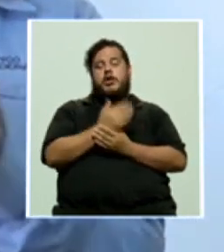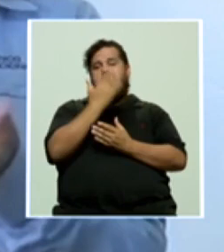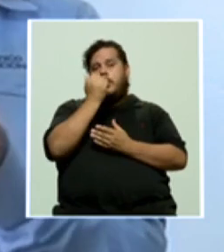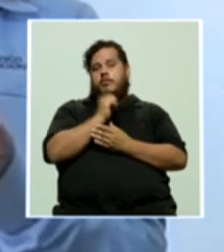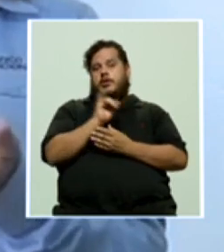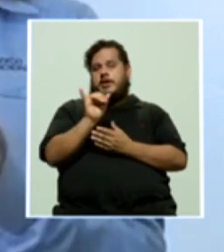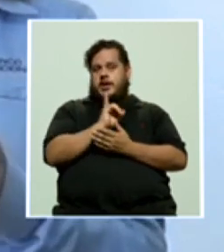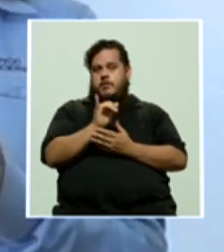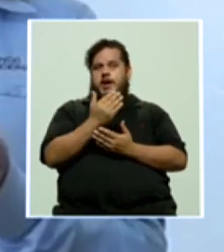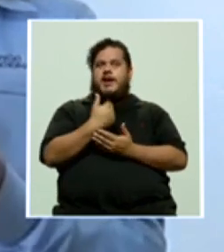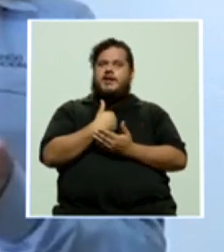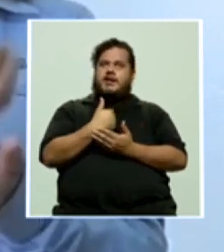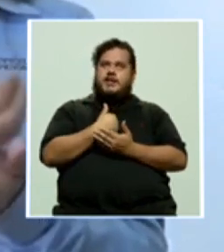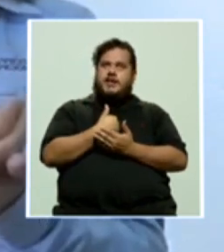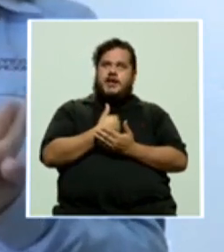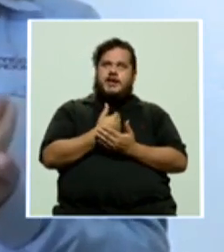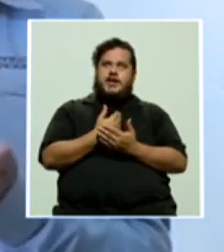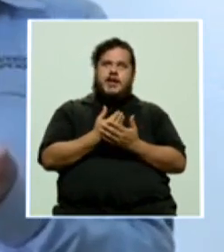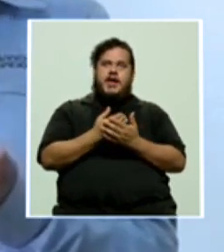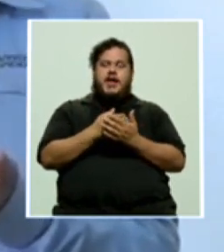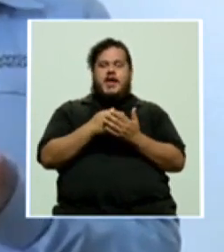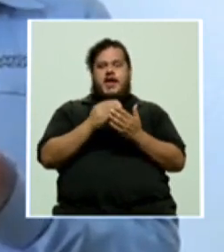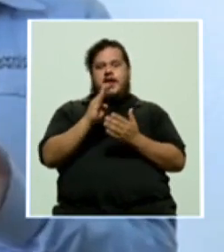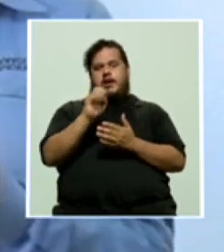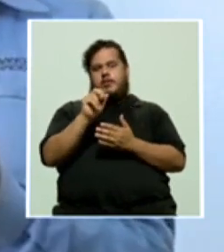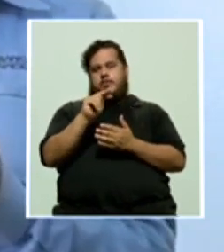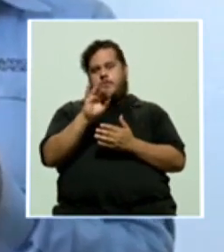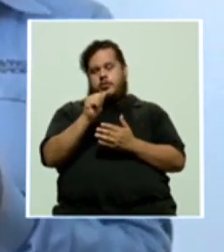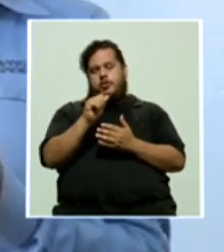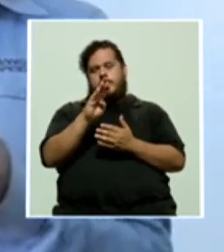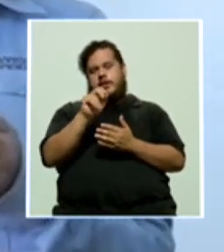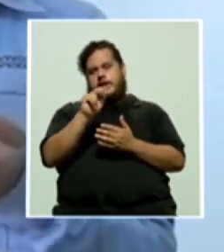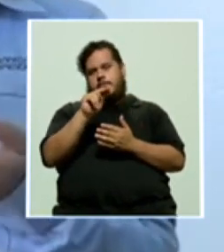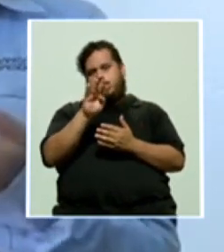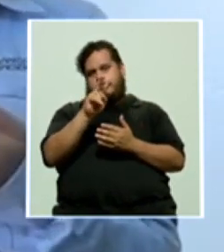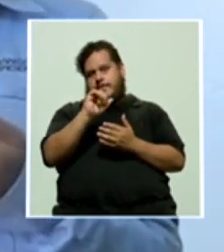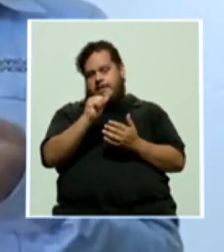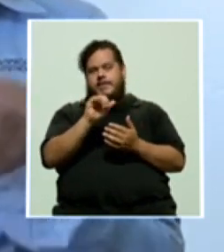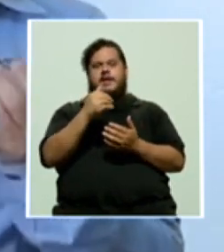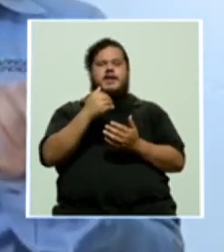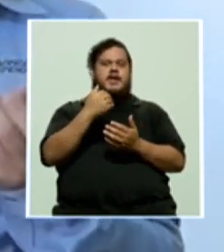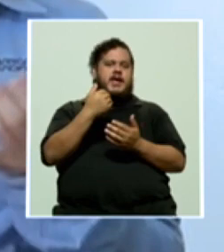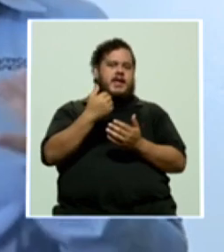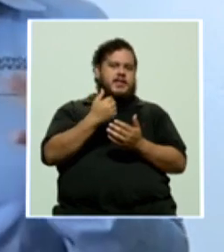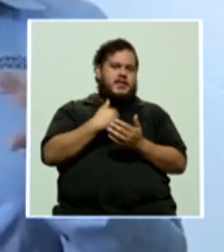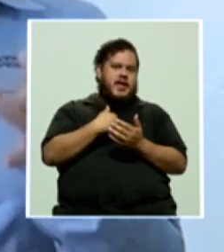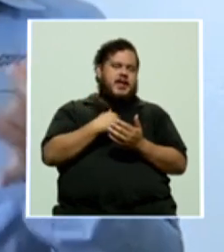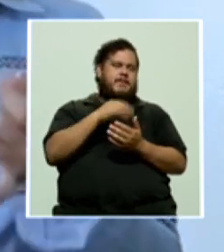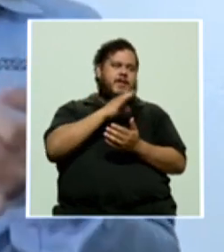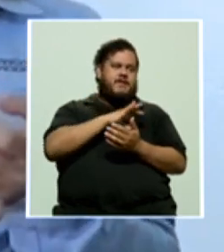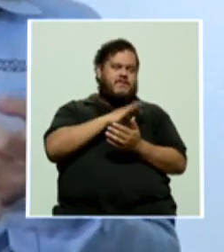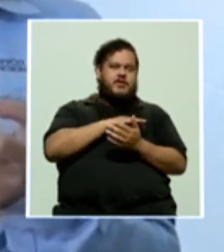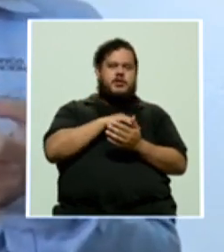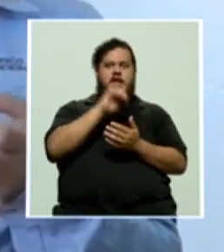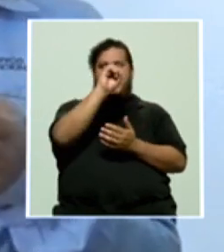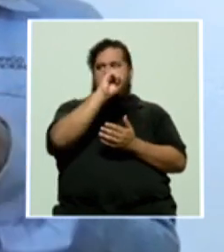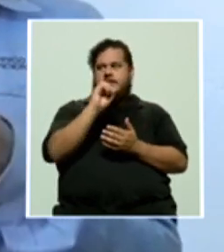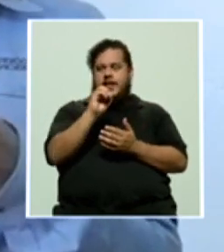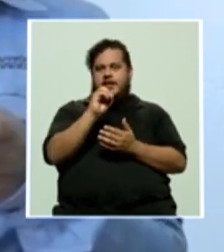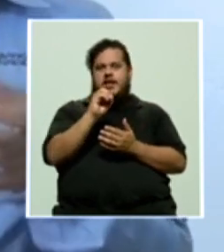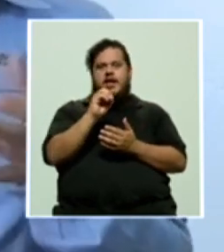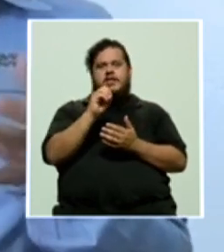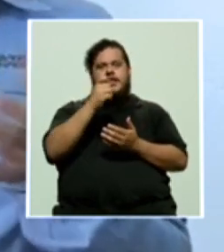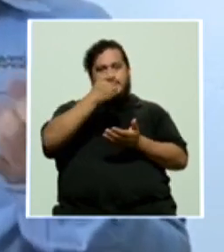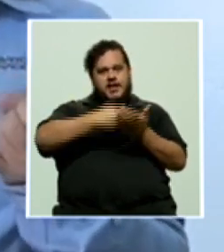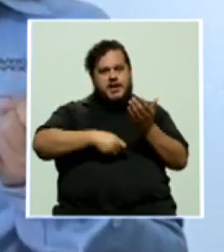además de que tiene el aporte del bono del Bambi para la prima, también cuenta con beneficios en tasa de interés, descuento en